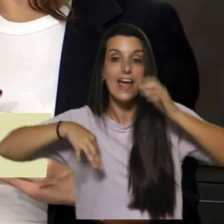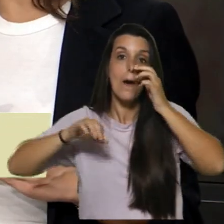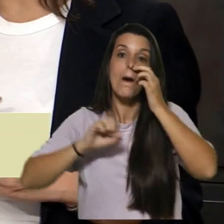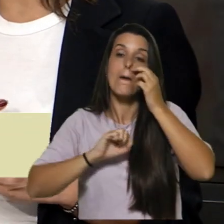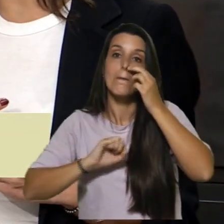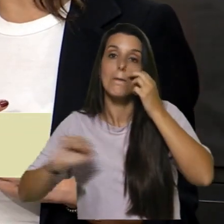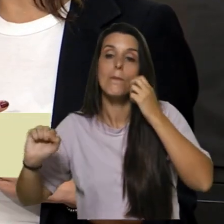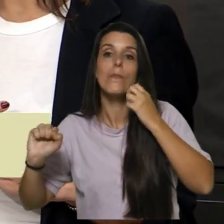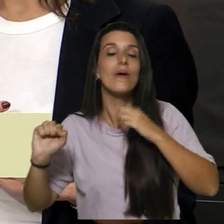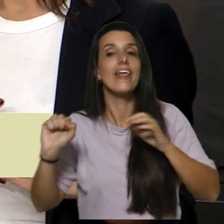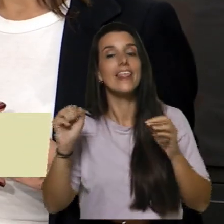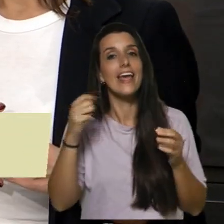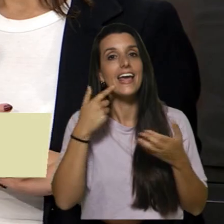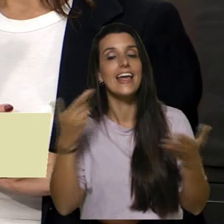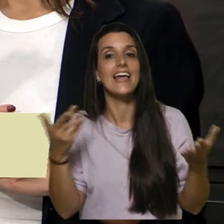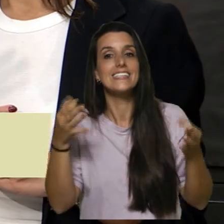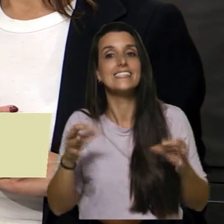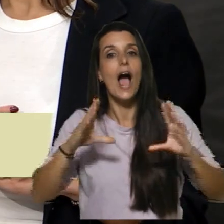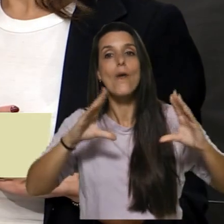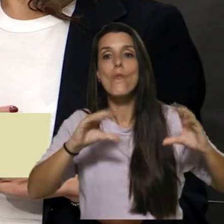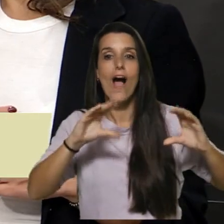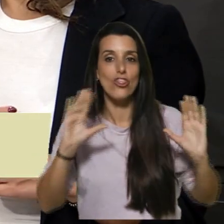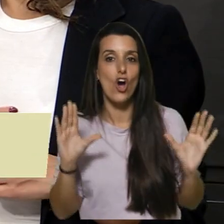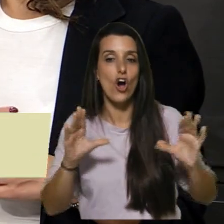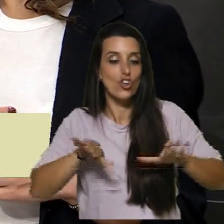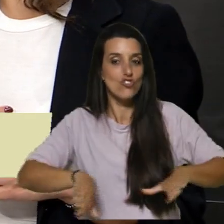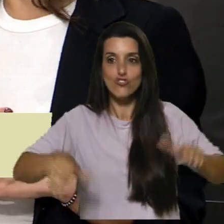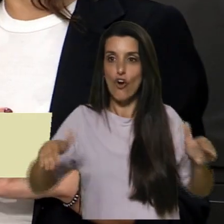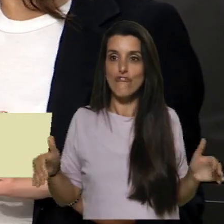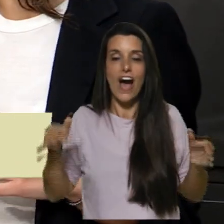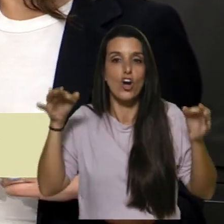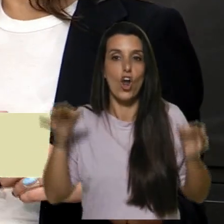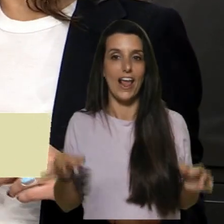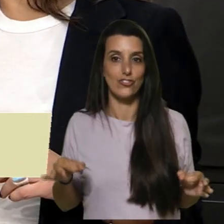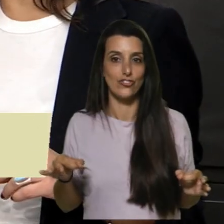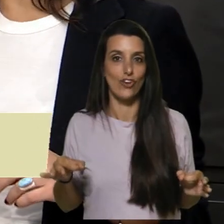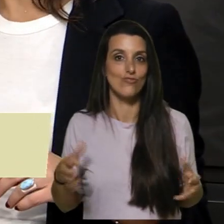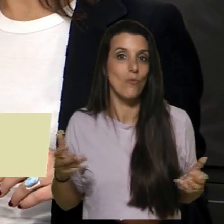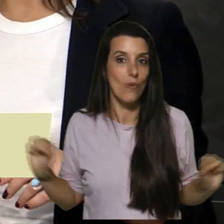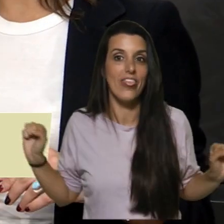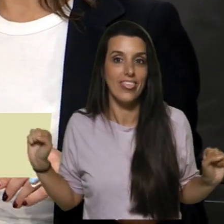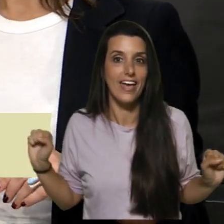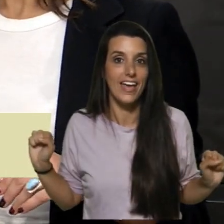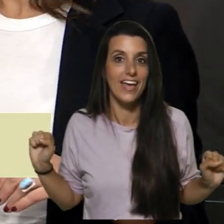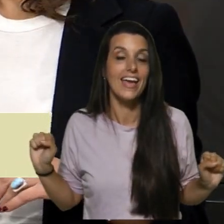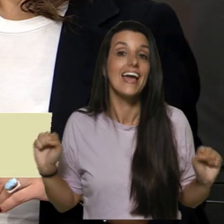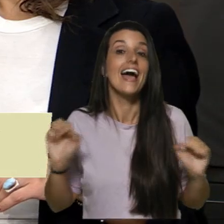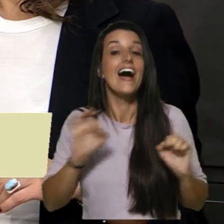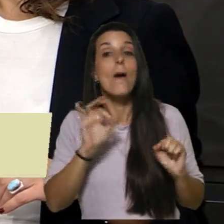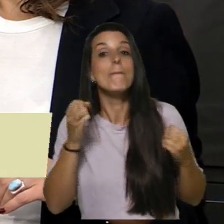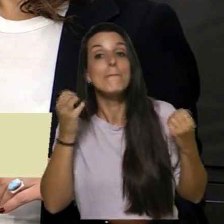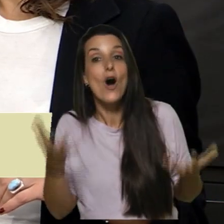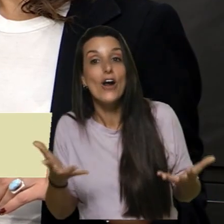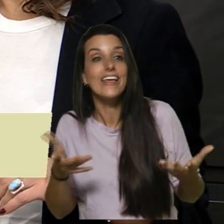ser reflejado es si tenés los almohadones del sofá puestos y correctos. También, sí, claro. ¿No? Sí. Es porque